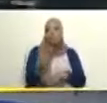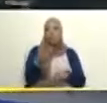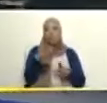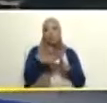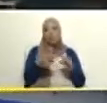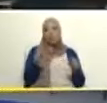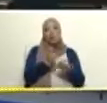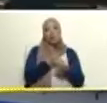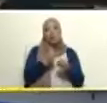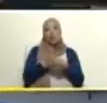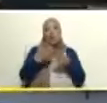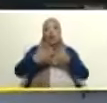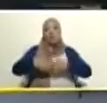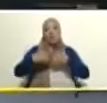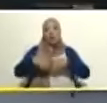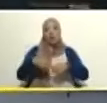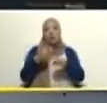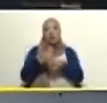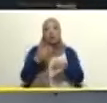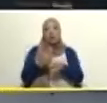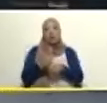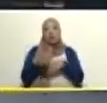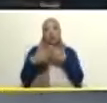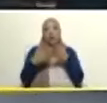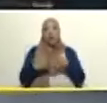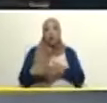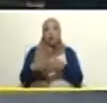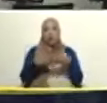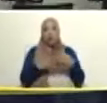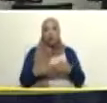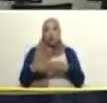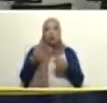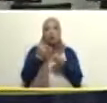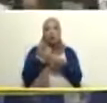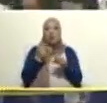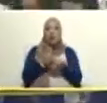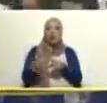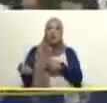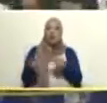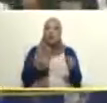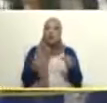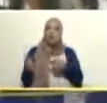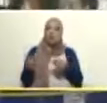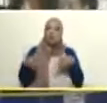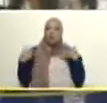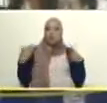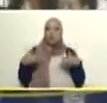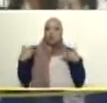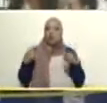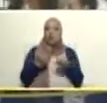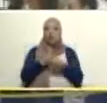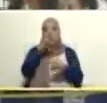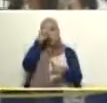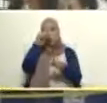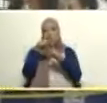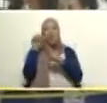presidente, tal y como lo decía hace años, el cafecito con los estudiantes. Un cafecito abierto para el debate y para el disfrute y con la mira puesta hacia el